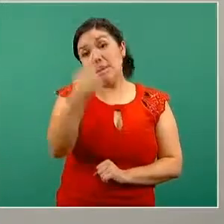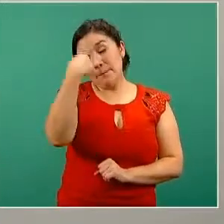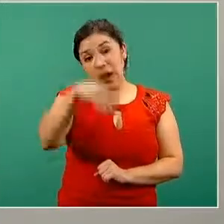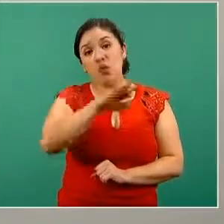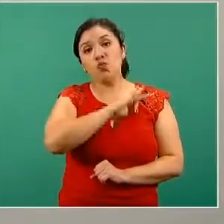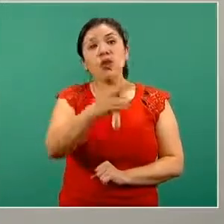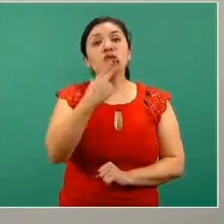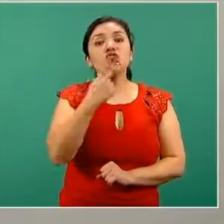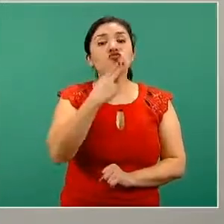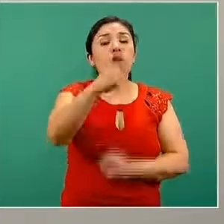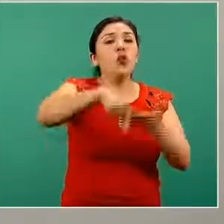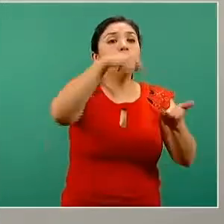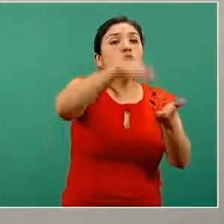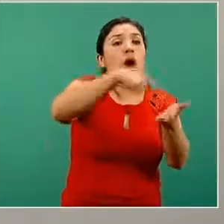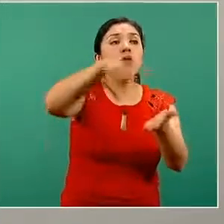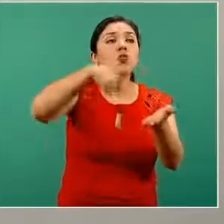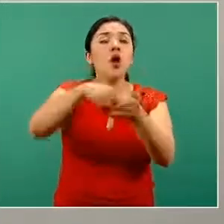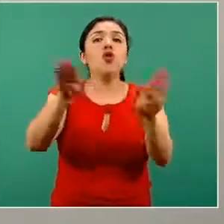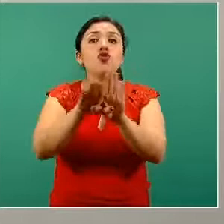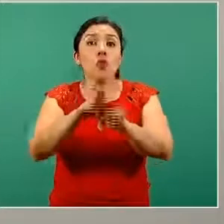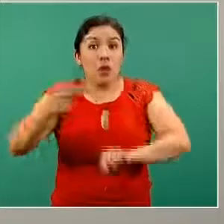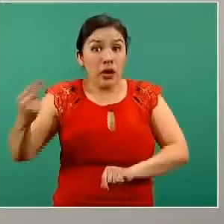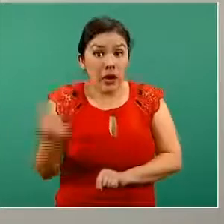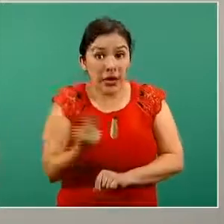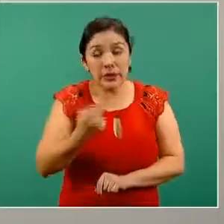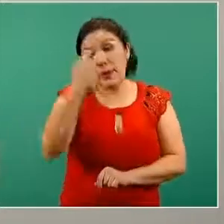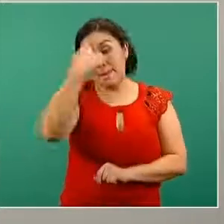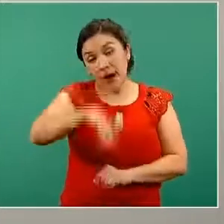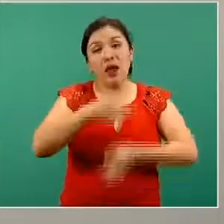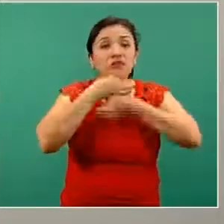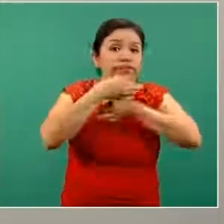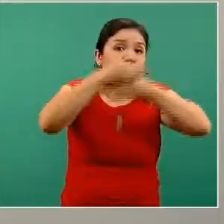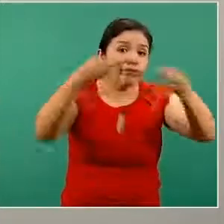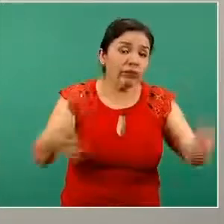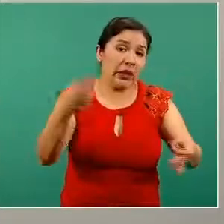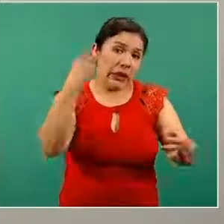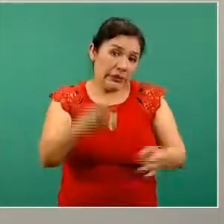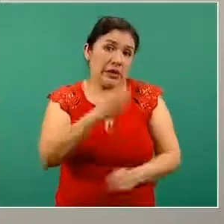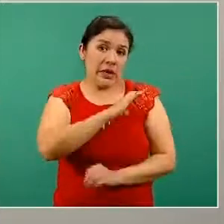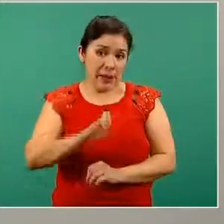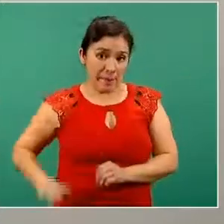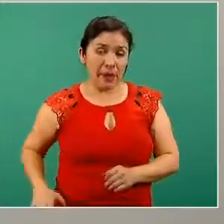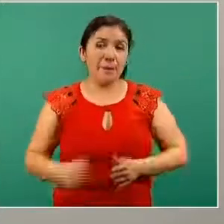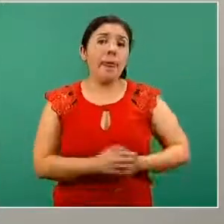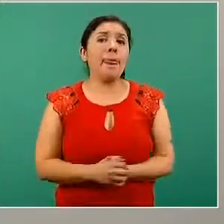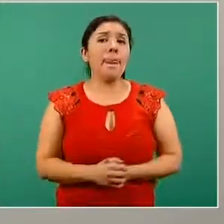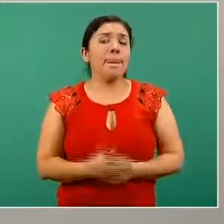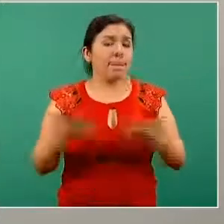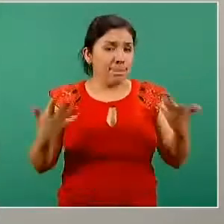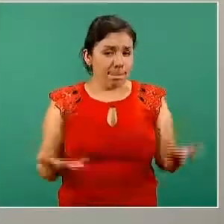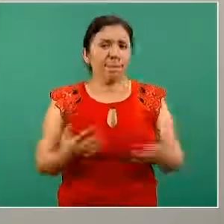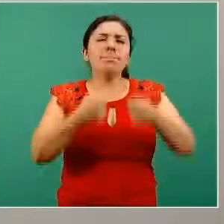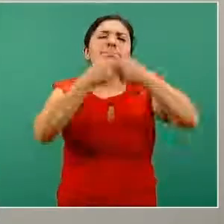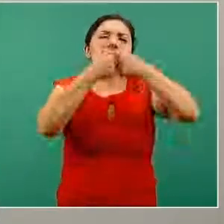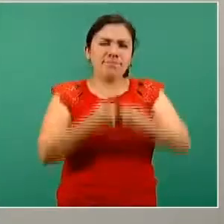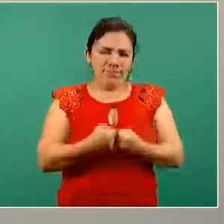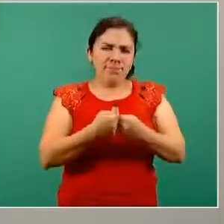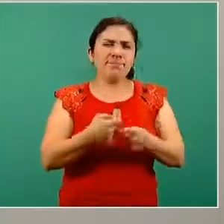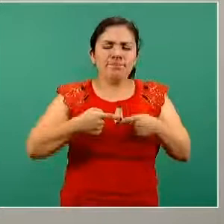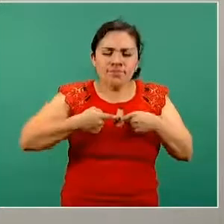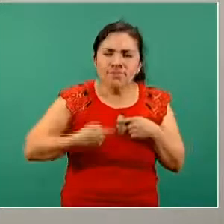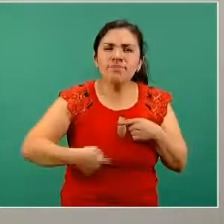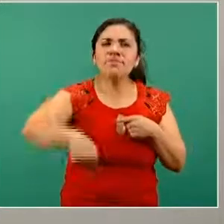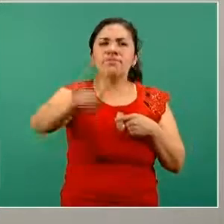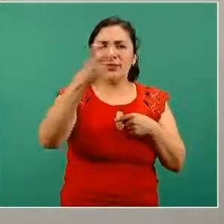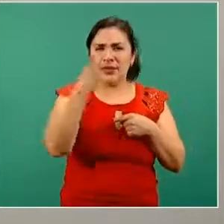los espacios que sean necesarios para poder llevar a cabo esta campaña. Entonces, de seguro, en el transcurso